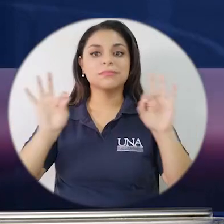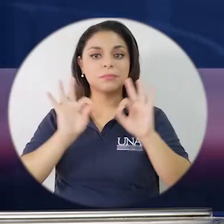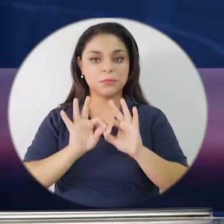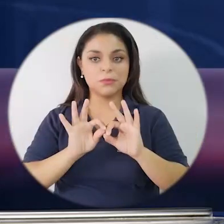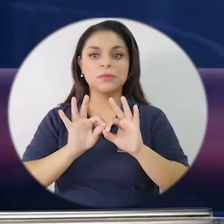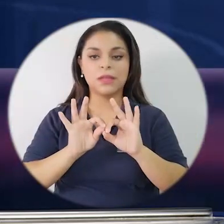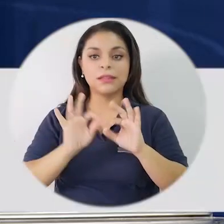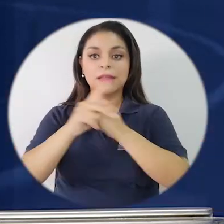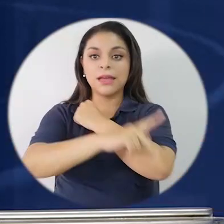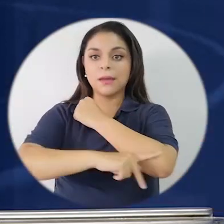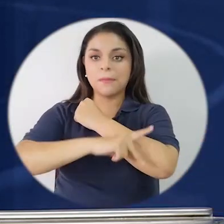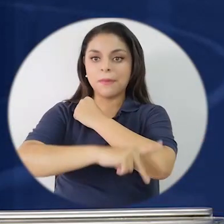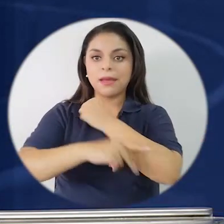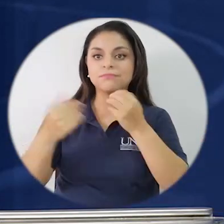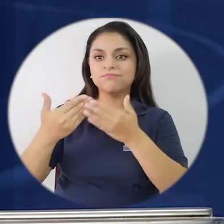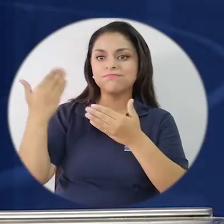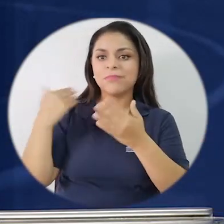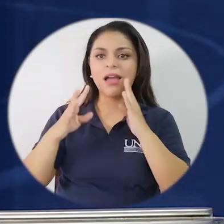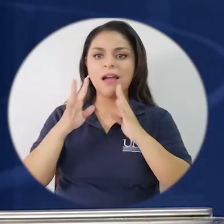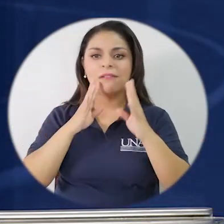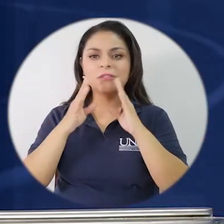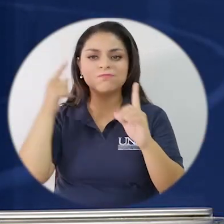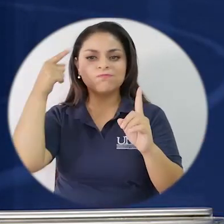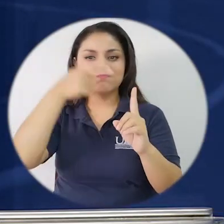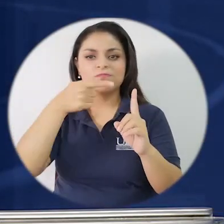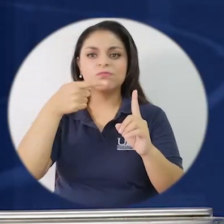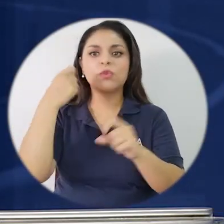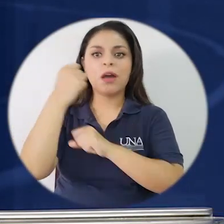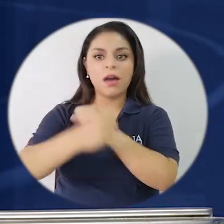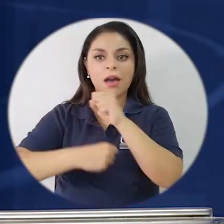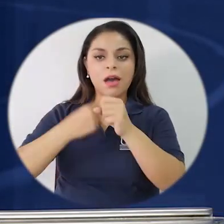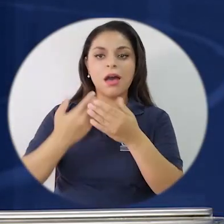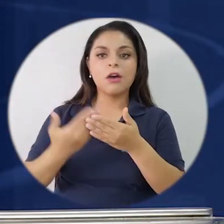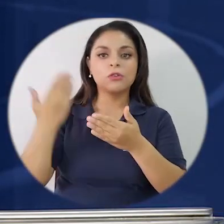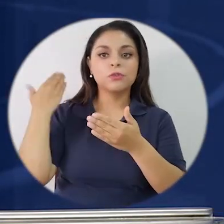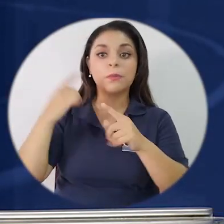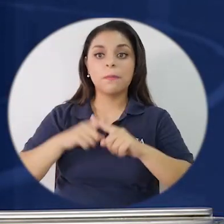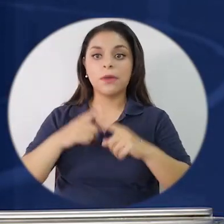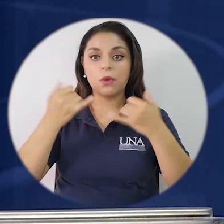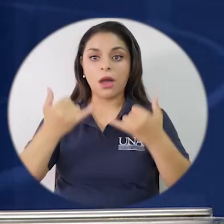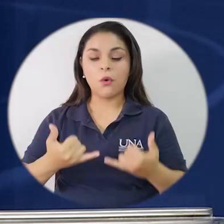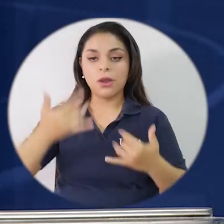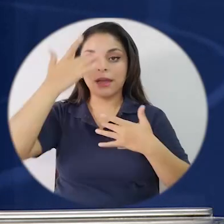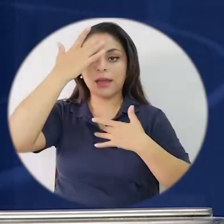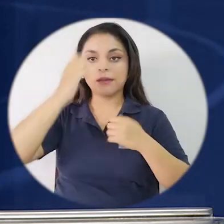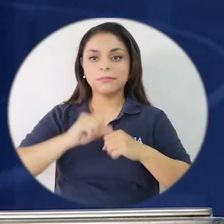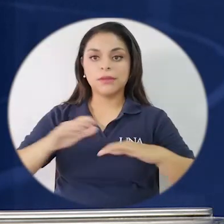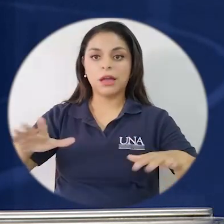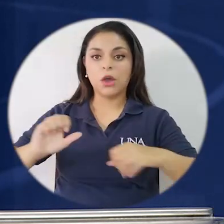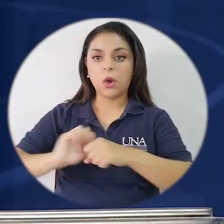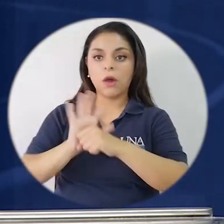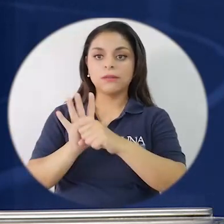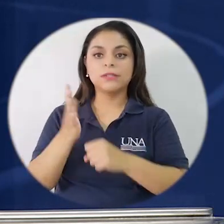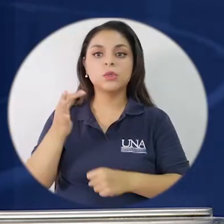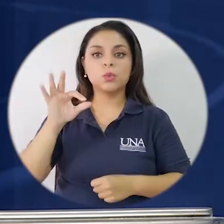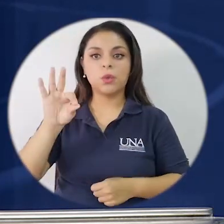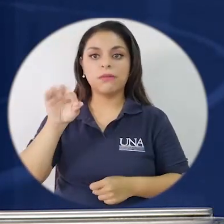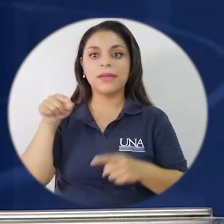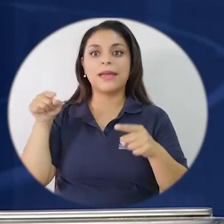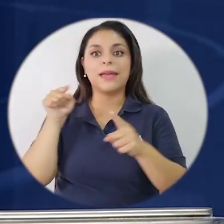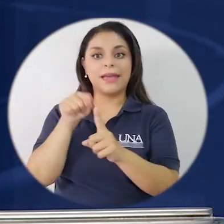del que el país viene hablando desde hace varias décadas, pero que en el marco de la pandemia por la COVID-19 pues se